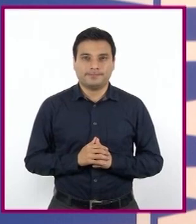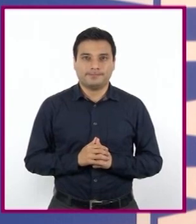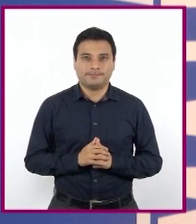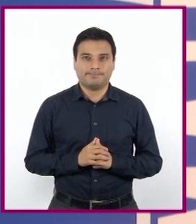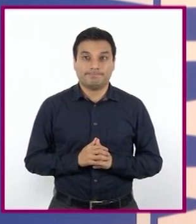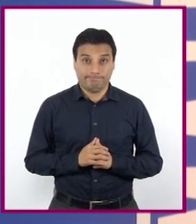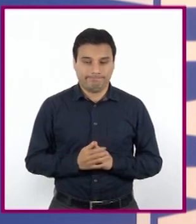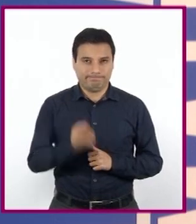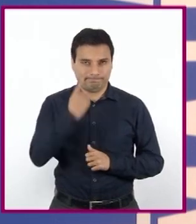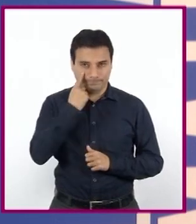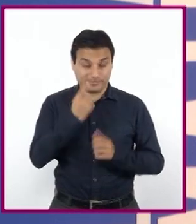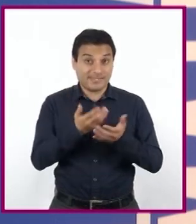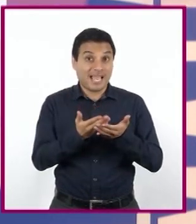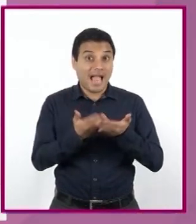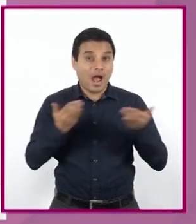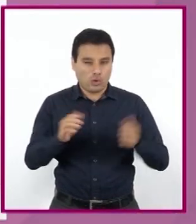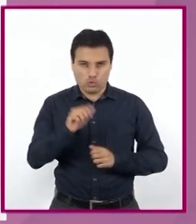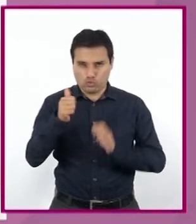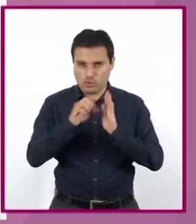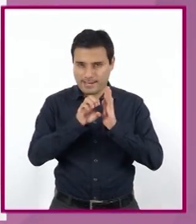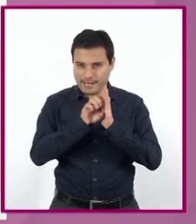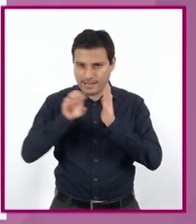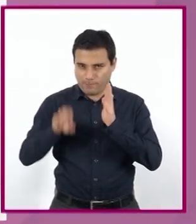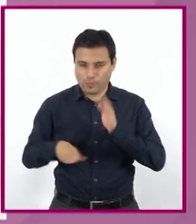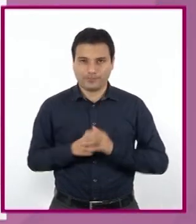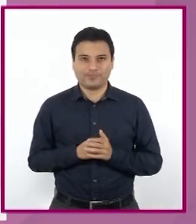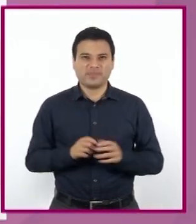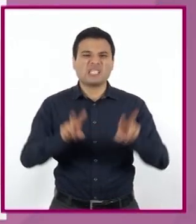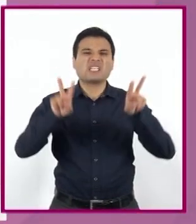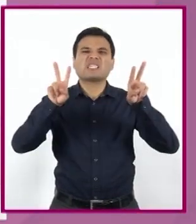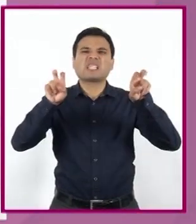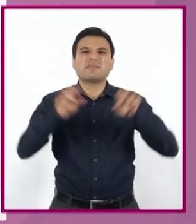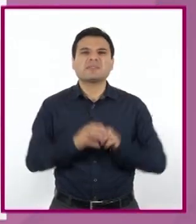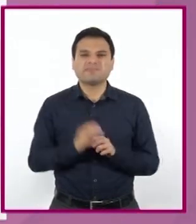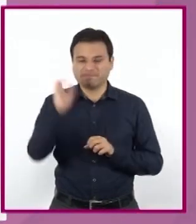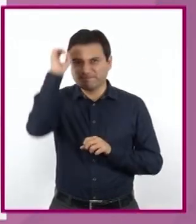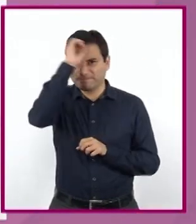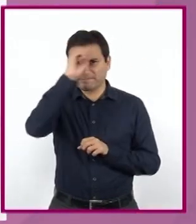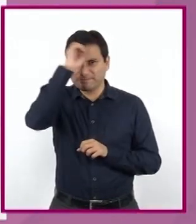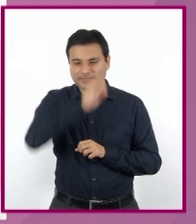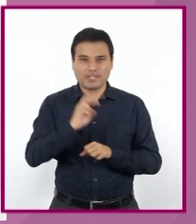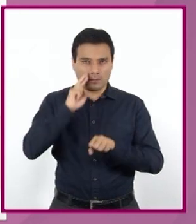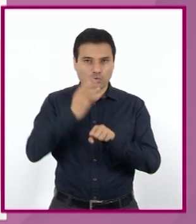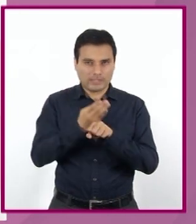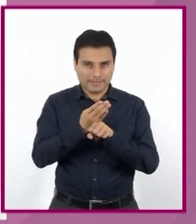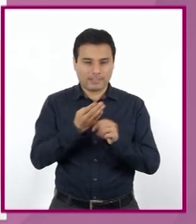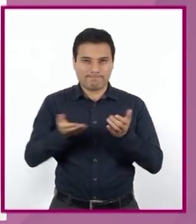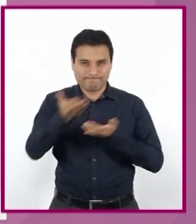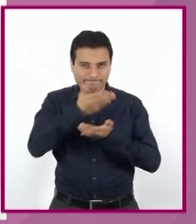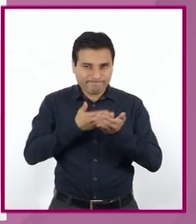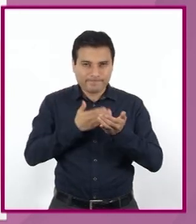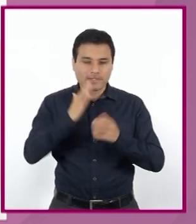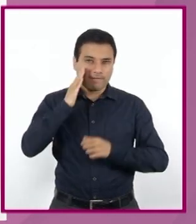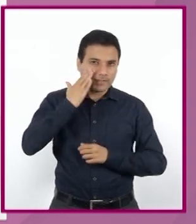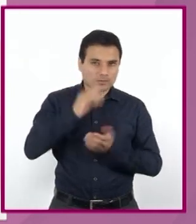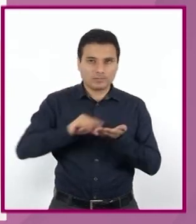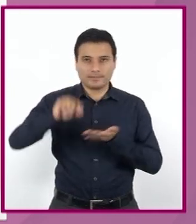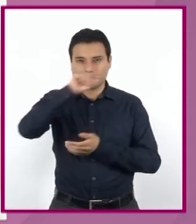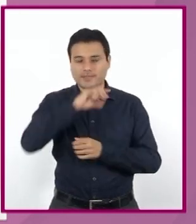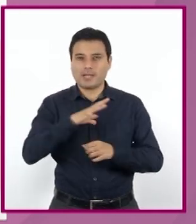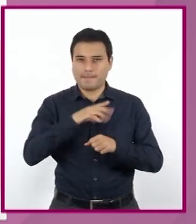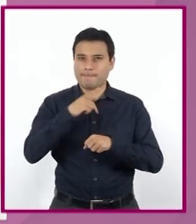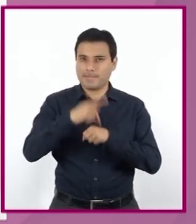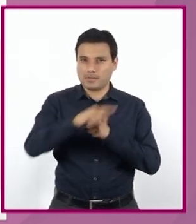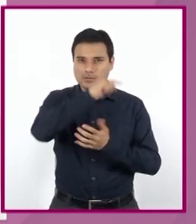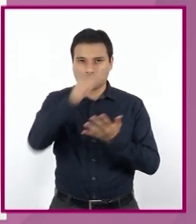Vayamos ahora al segundo ejemplo. El tema de este ensayo es el uso responsable de las redes sociales y factores de riesgo que influyen en